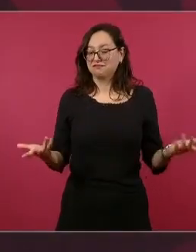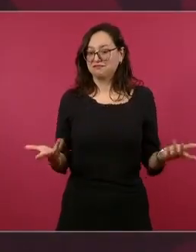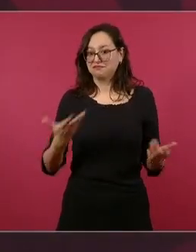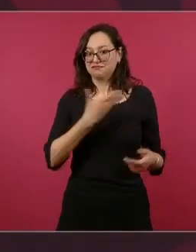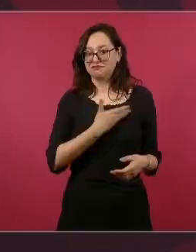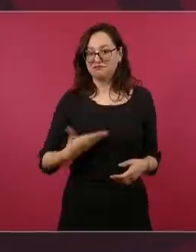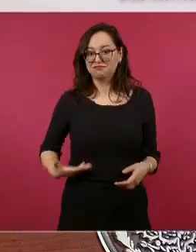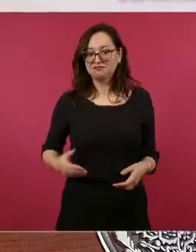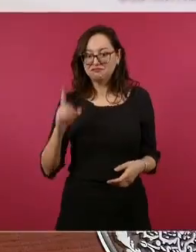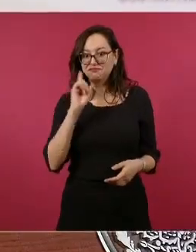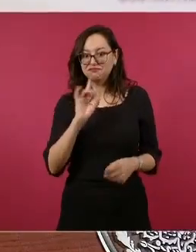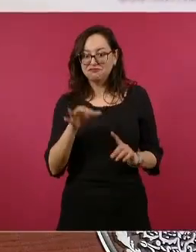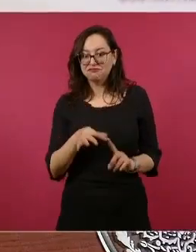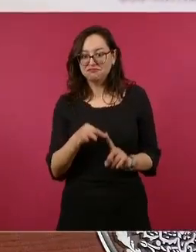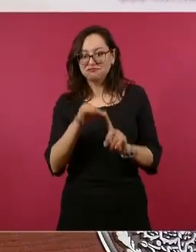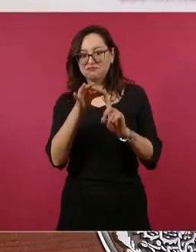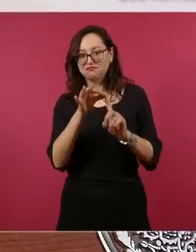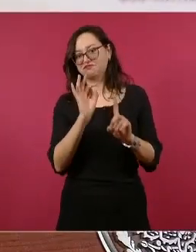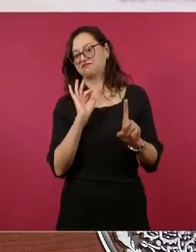muy buena